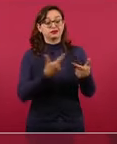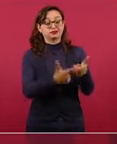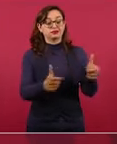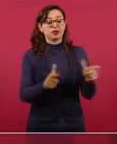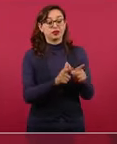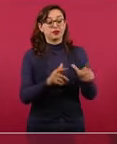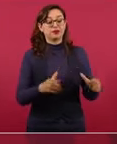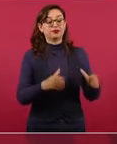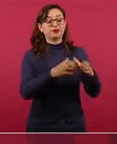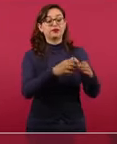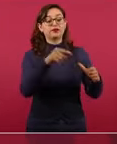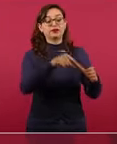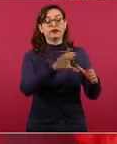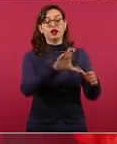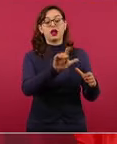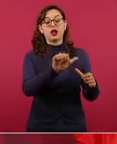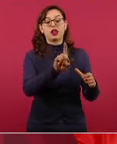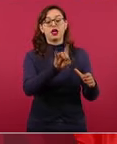gonzález